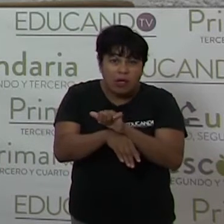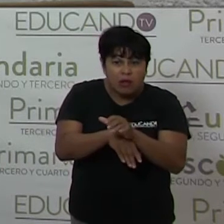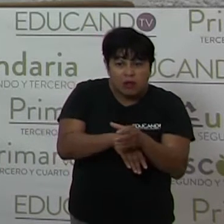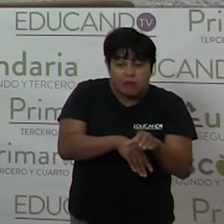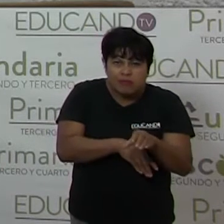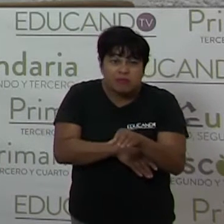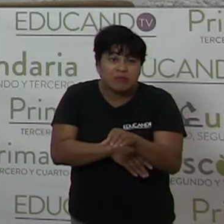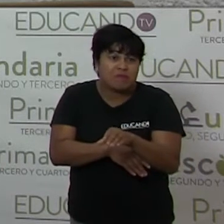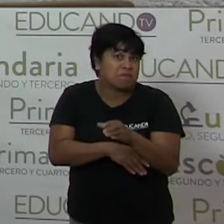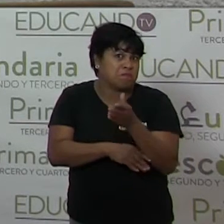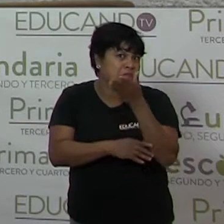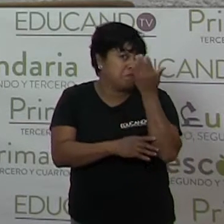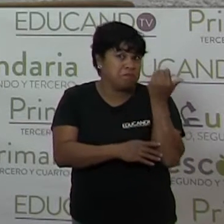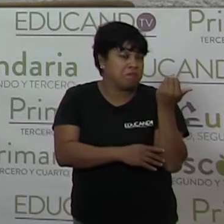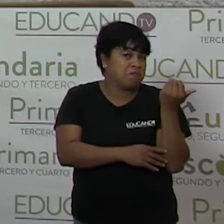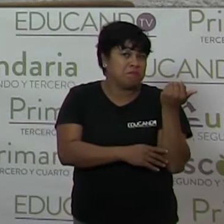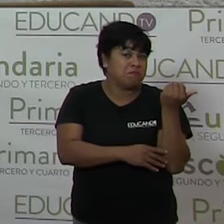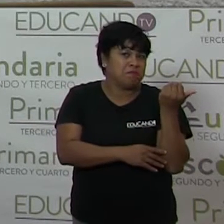pero no sé